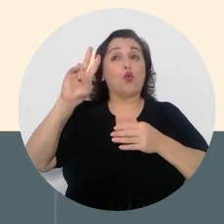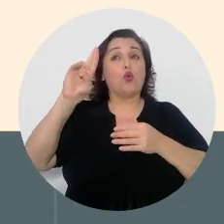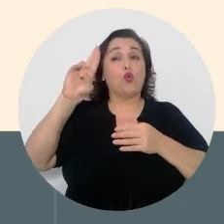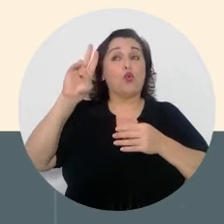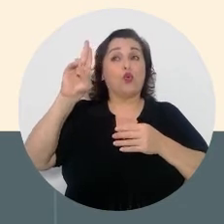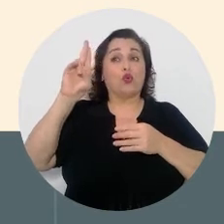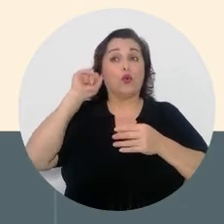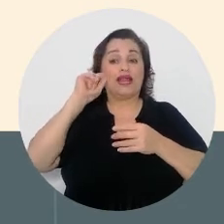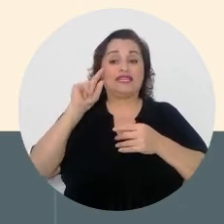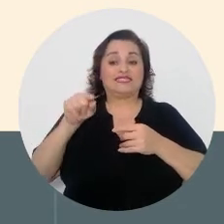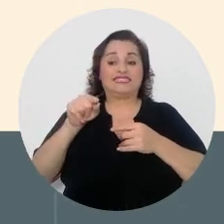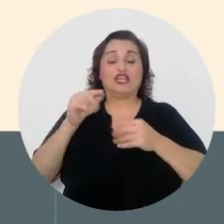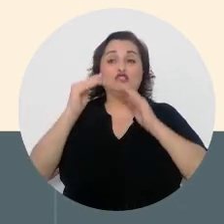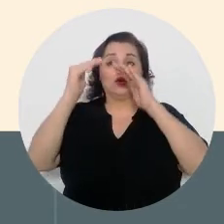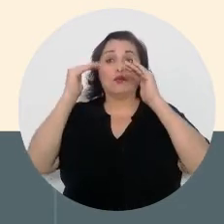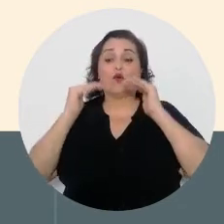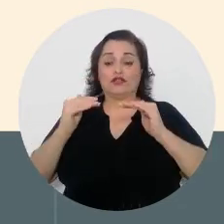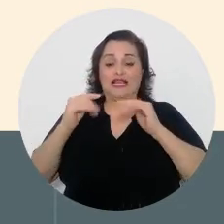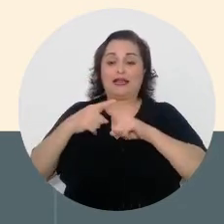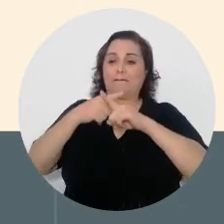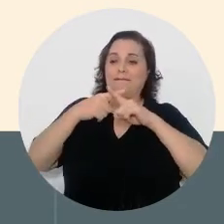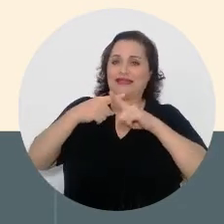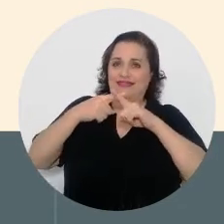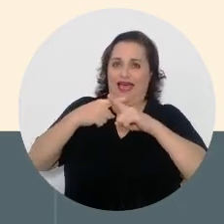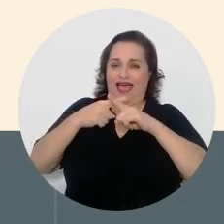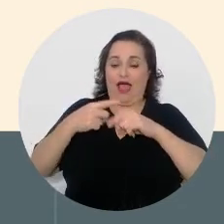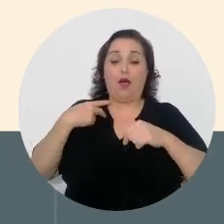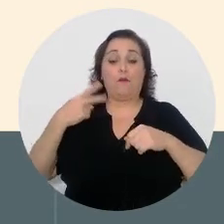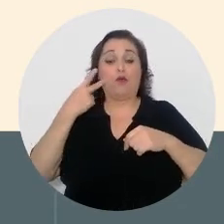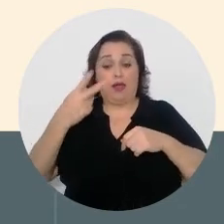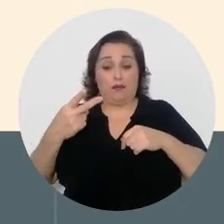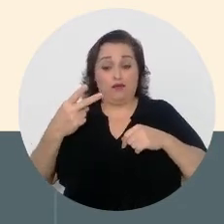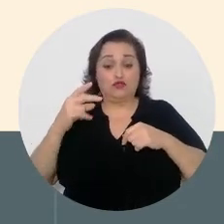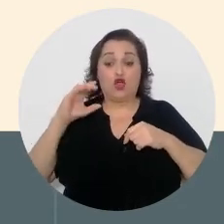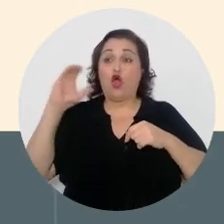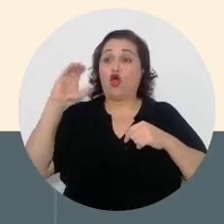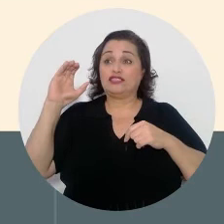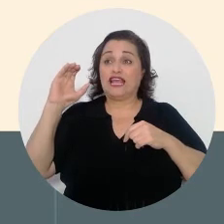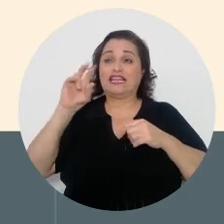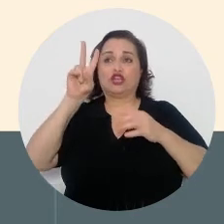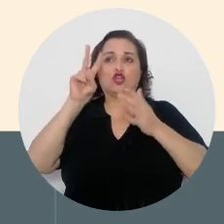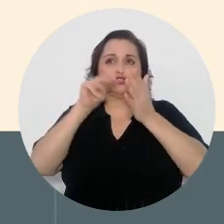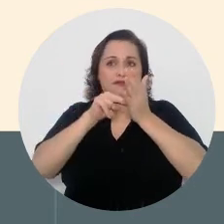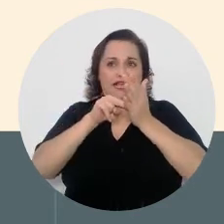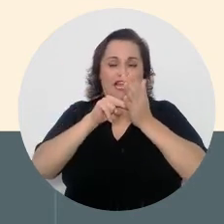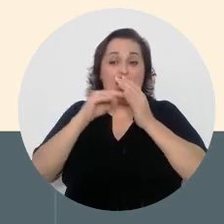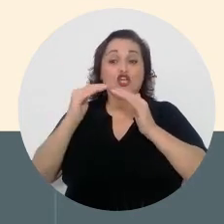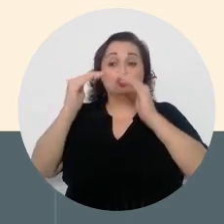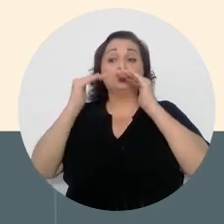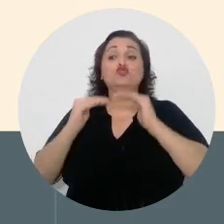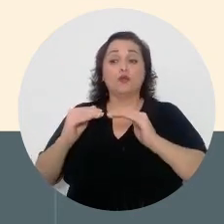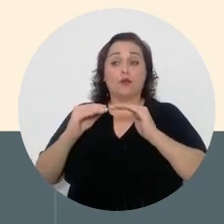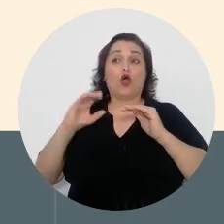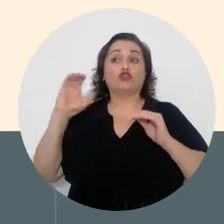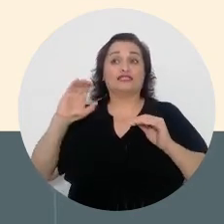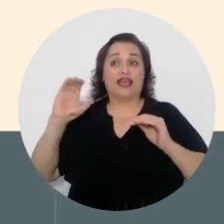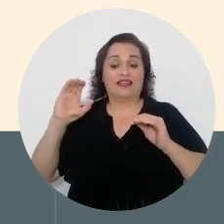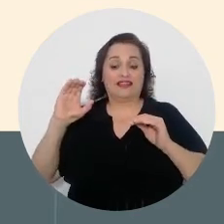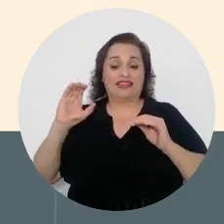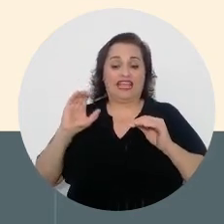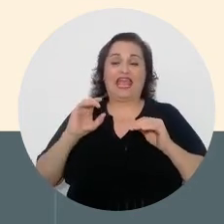el subcociente es la mitad del cociente, como podemos ver aquí. Entonces, el cociente sería 2,000 y